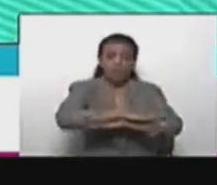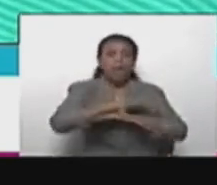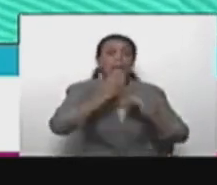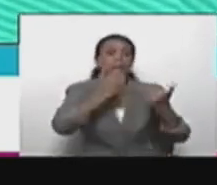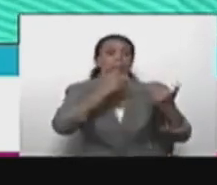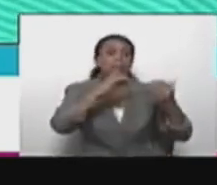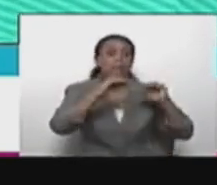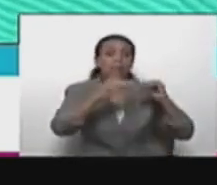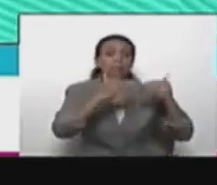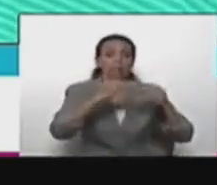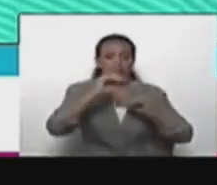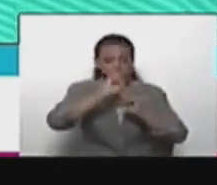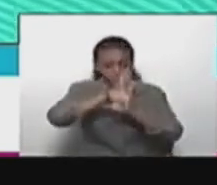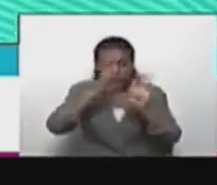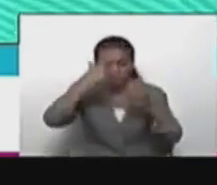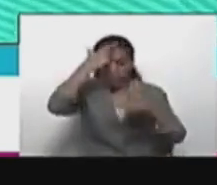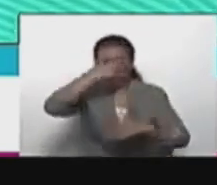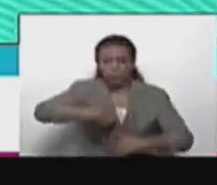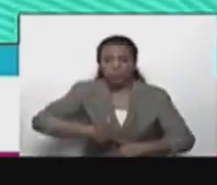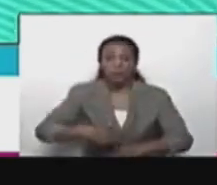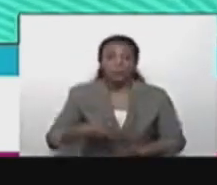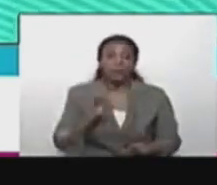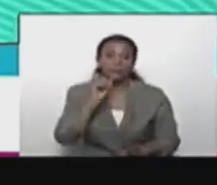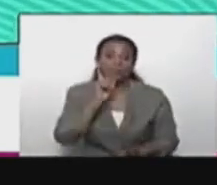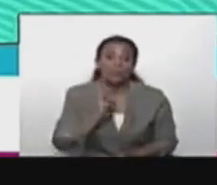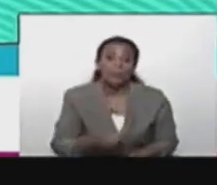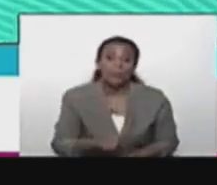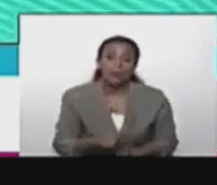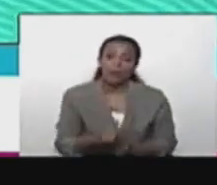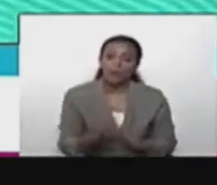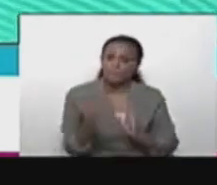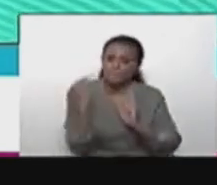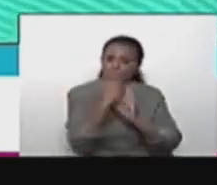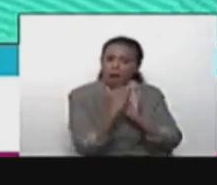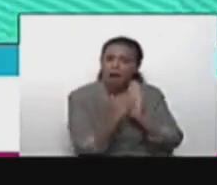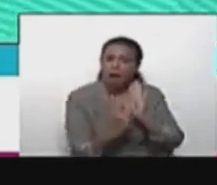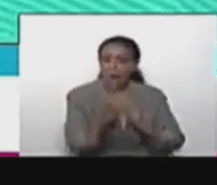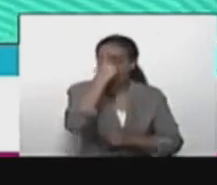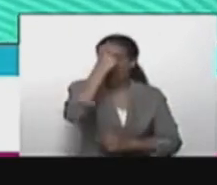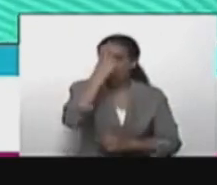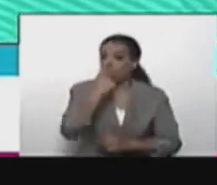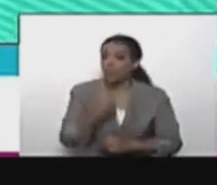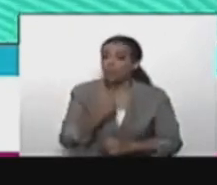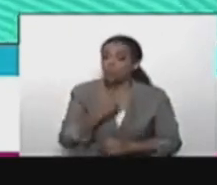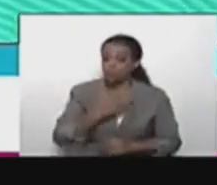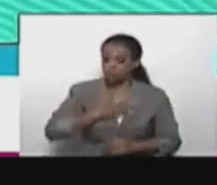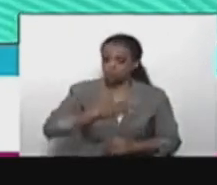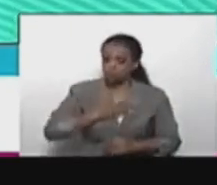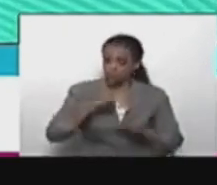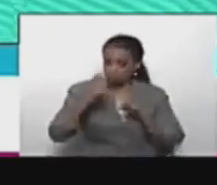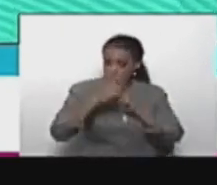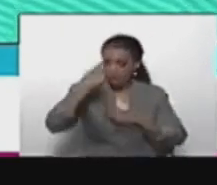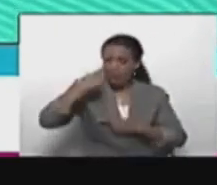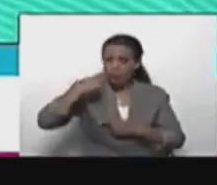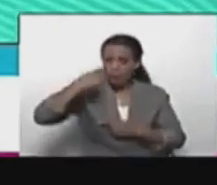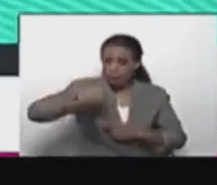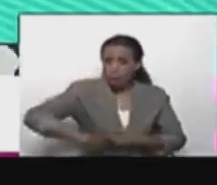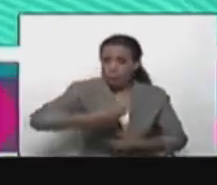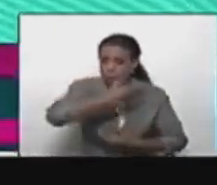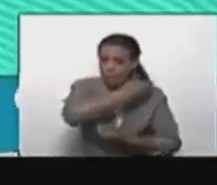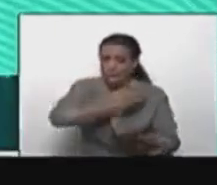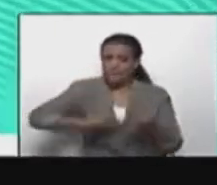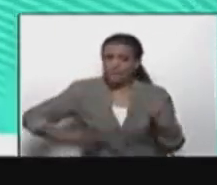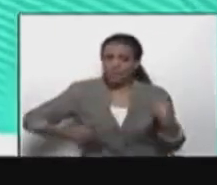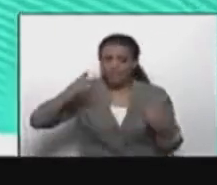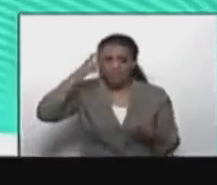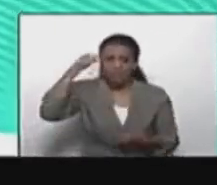transparencia. Pudiera decir muchas cosas más, pero soy un hombre de palabra. Y al día de